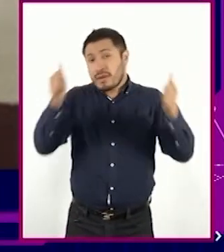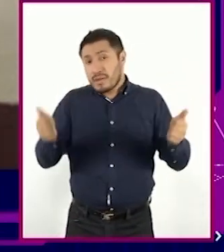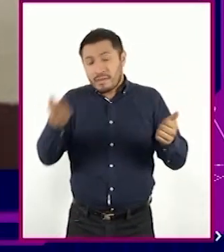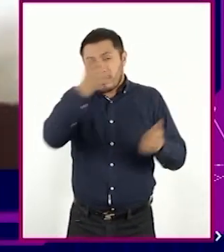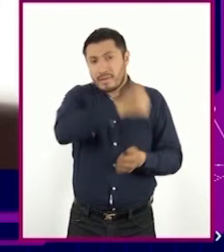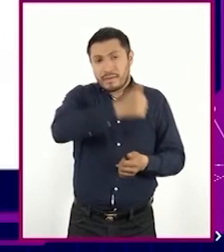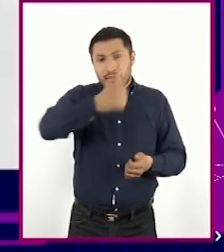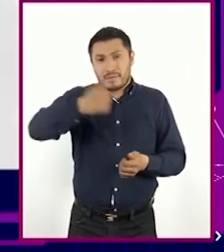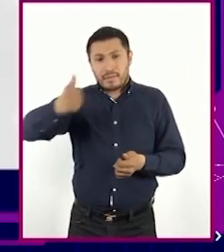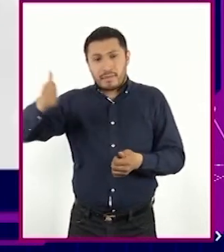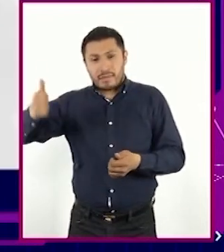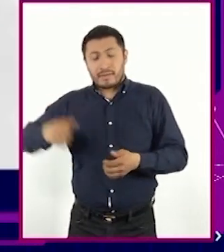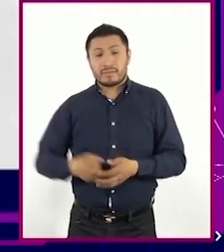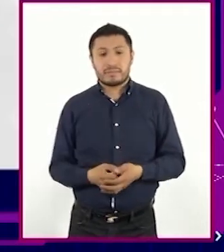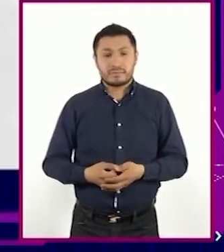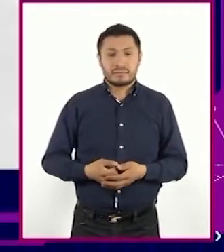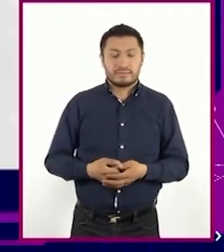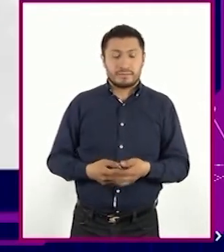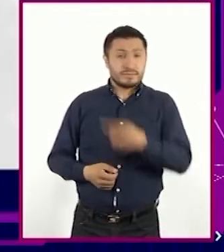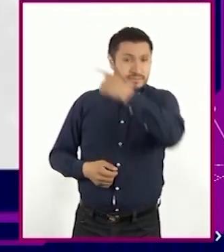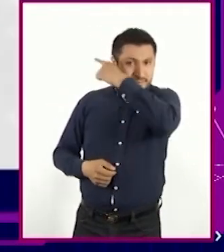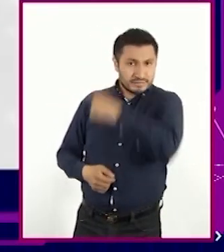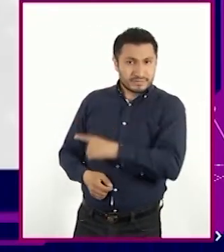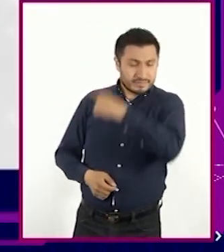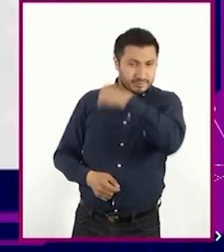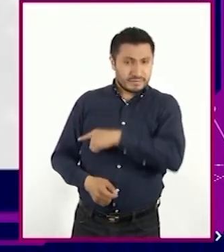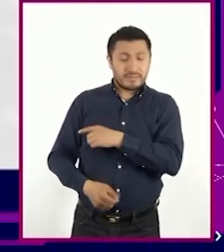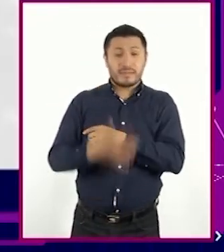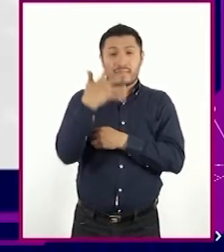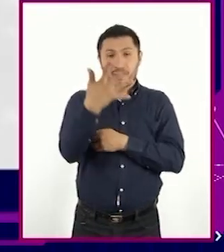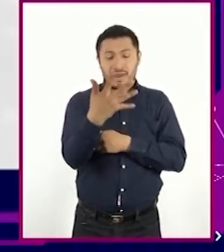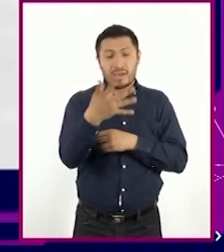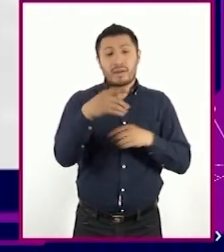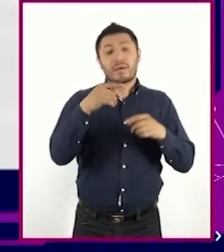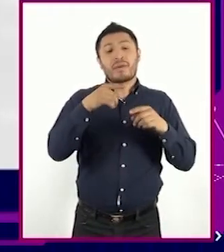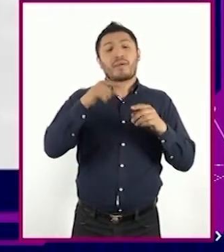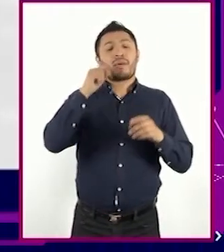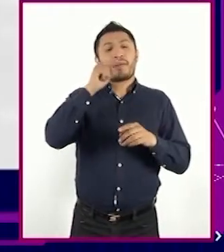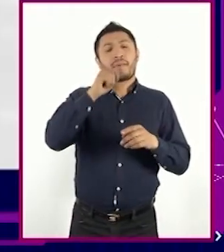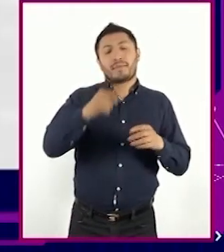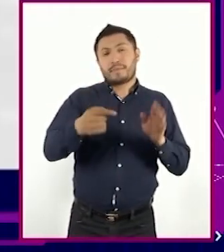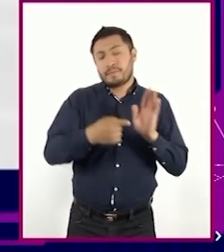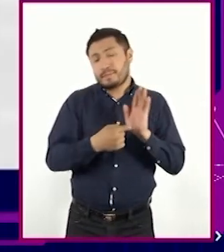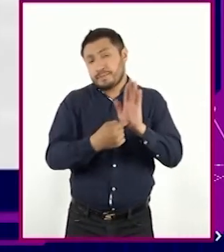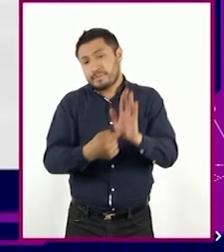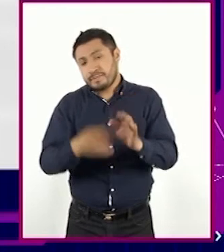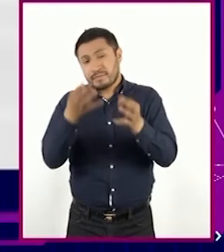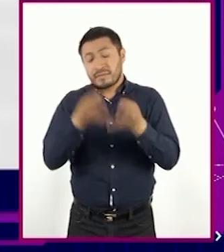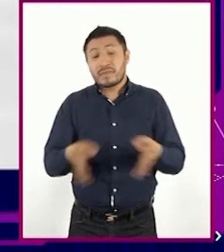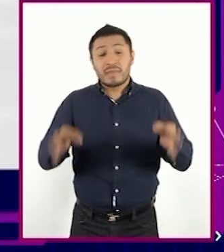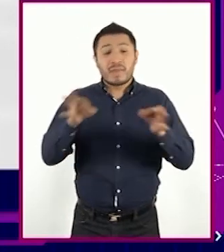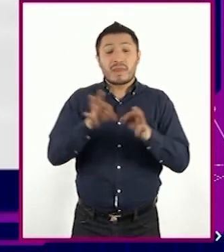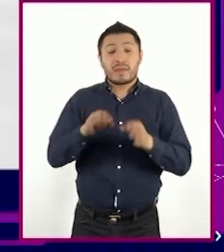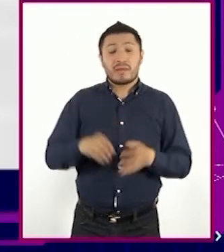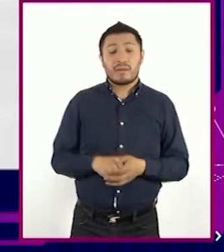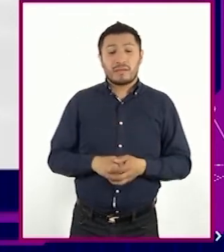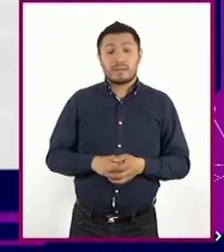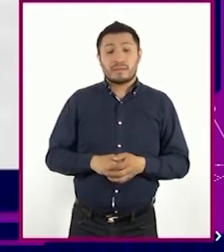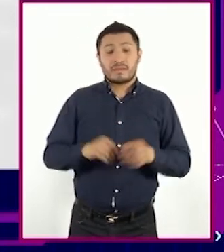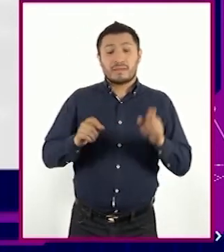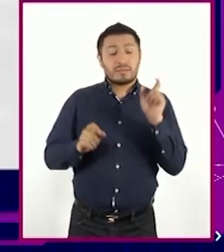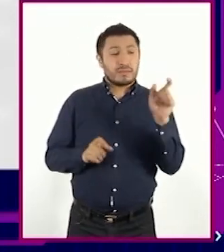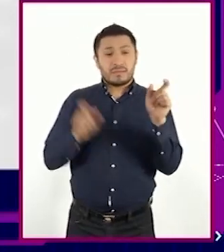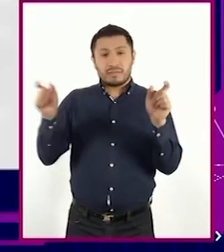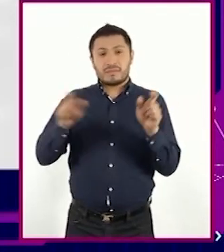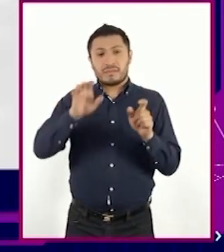grupo. En la gráfica de cajabrazos hay 5 puntos destacados que delimitan los datos en cuartiles. Los extremos,